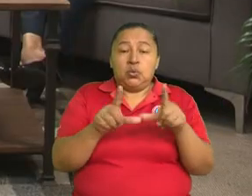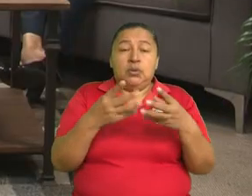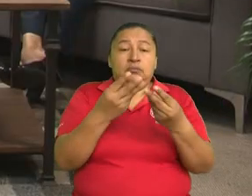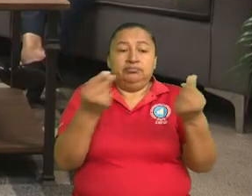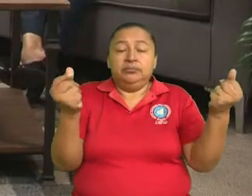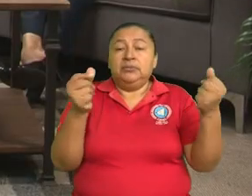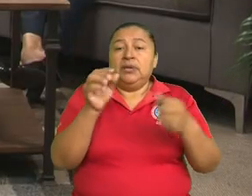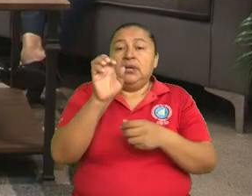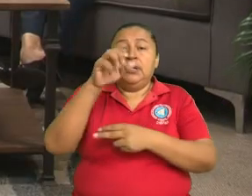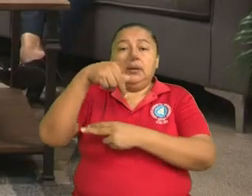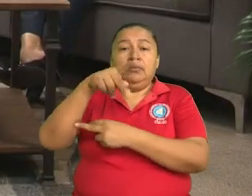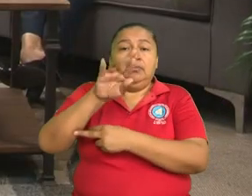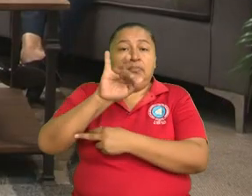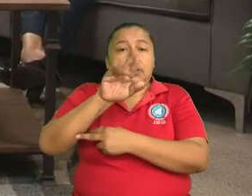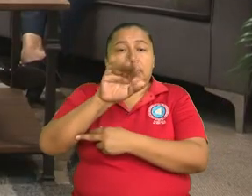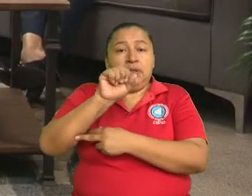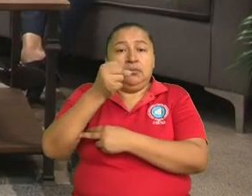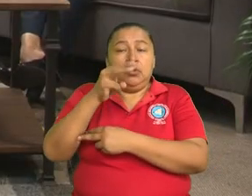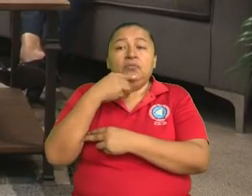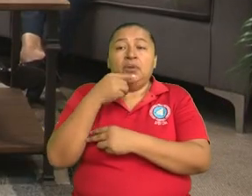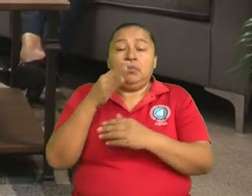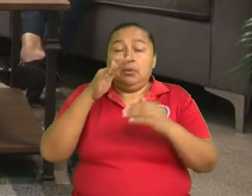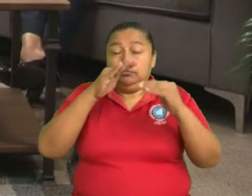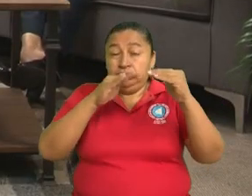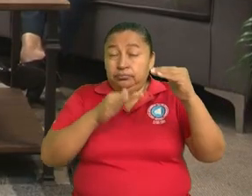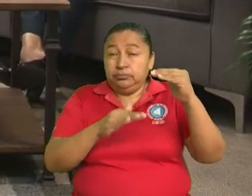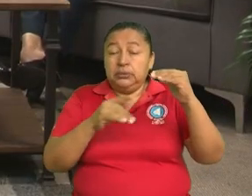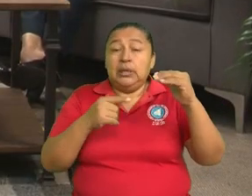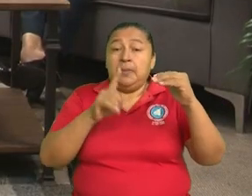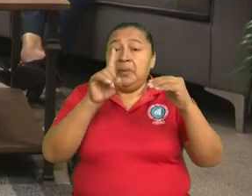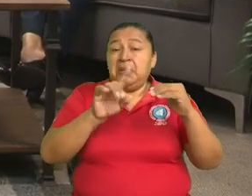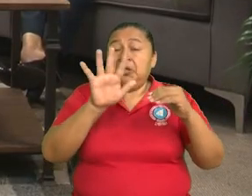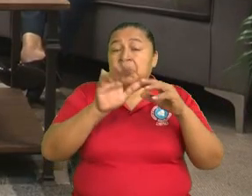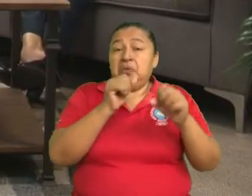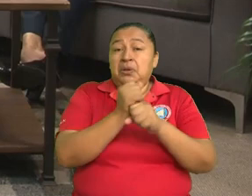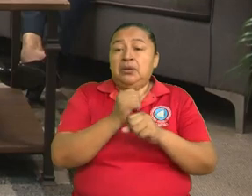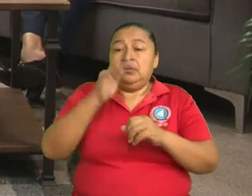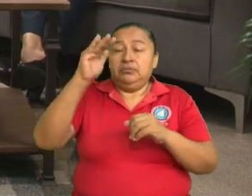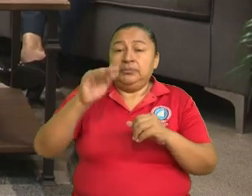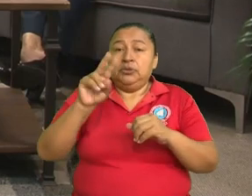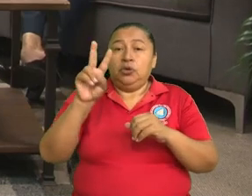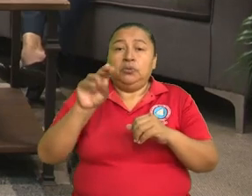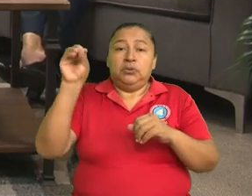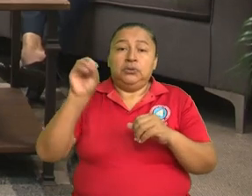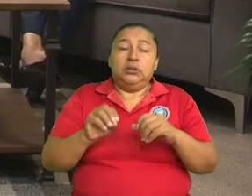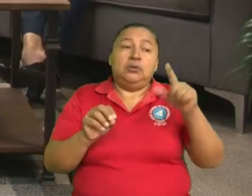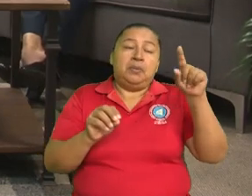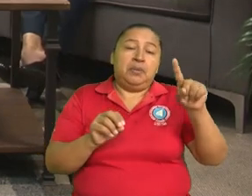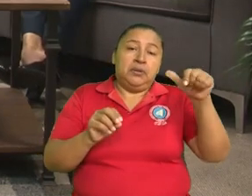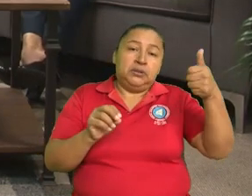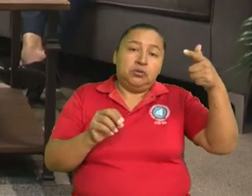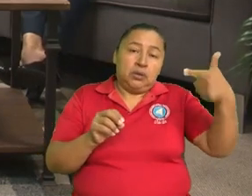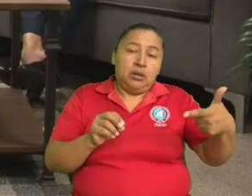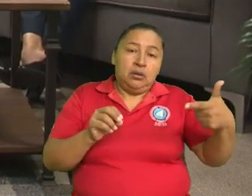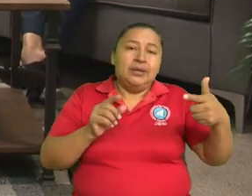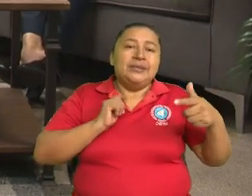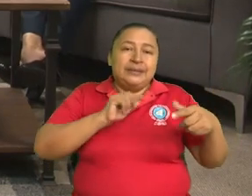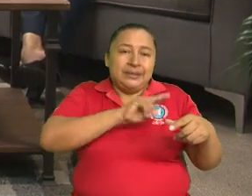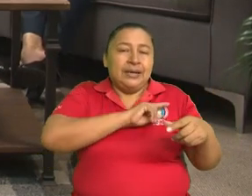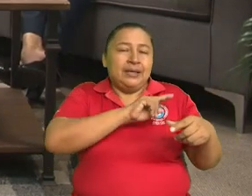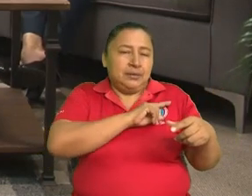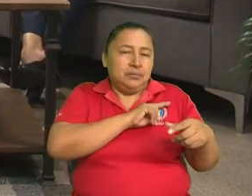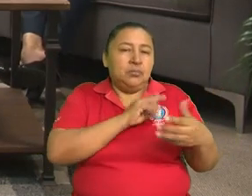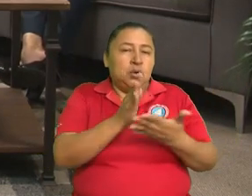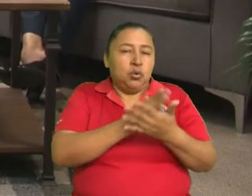empirismo. Nosotros hemos bajado el empirismo en secundaria al 2%, en primaria tenemos, o sea, ya